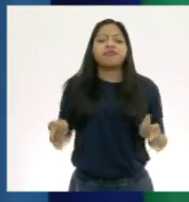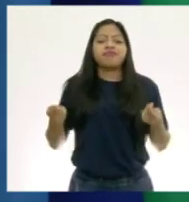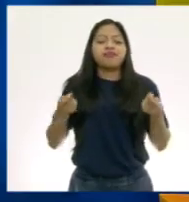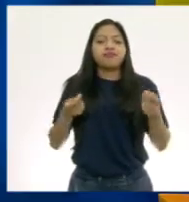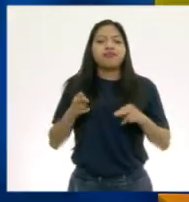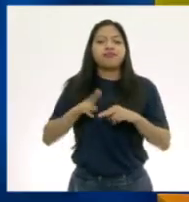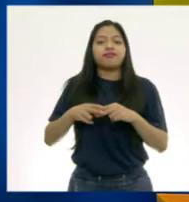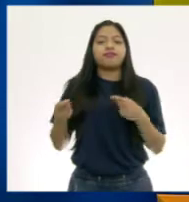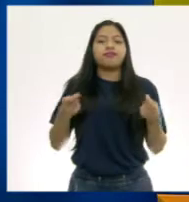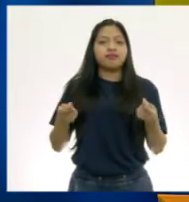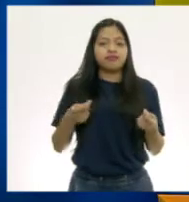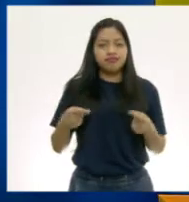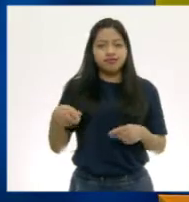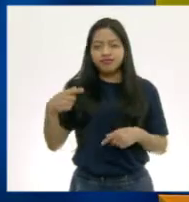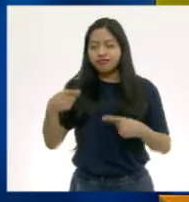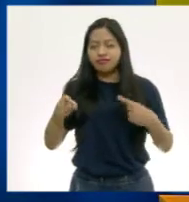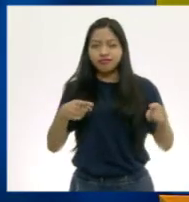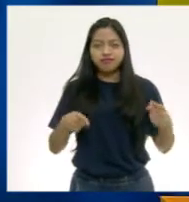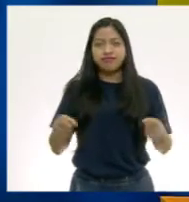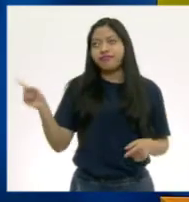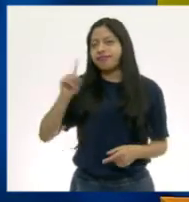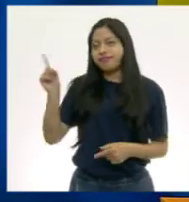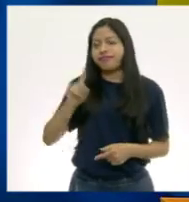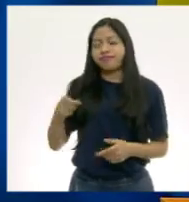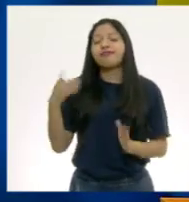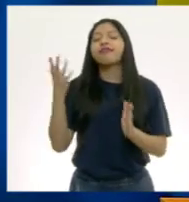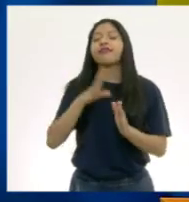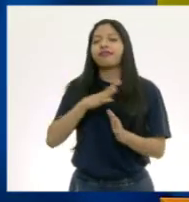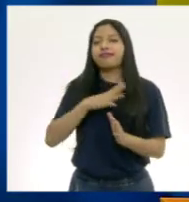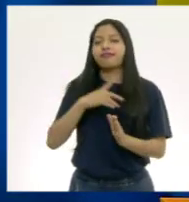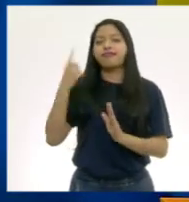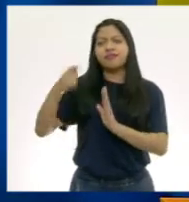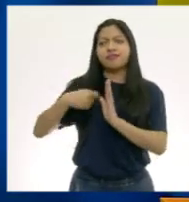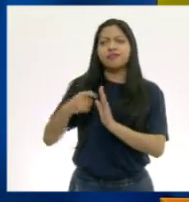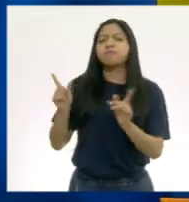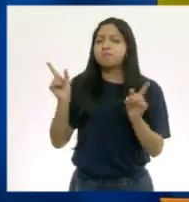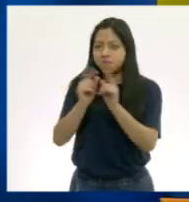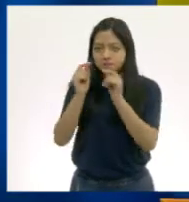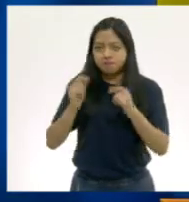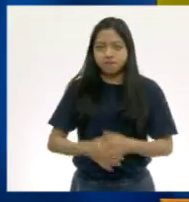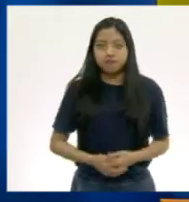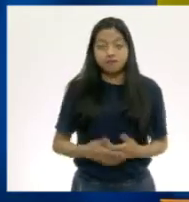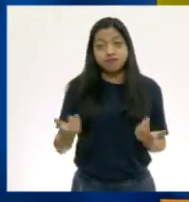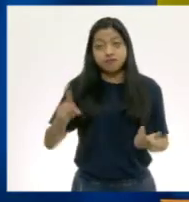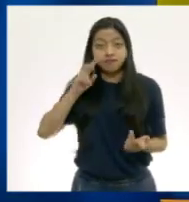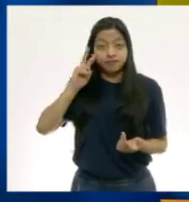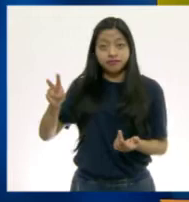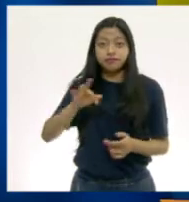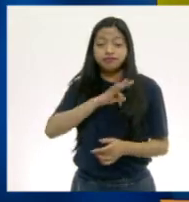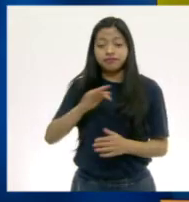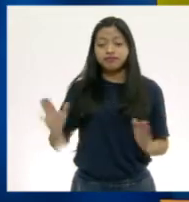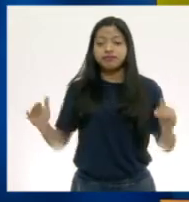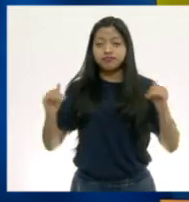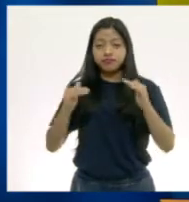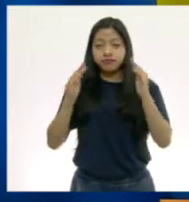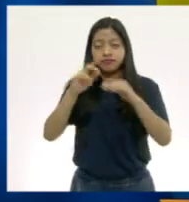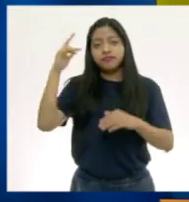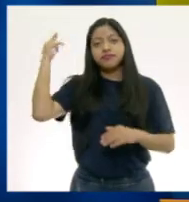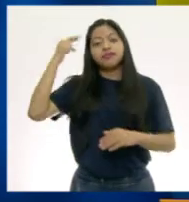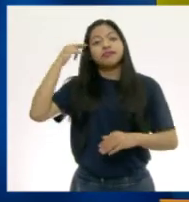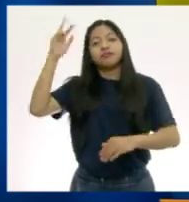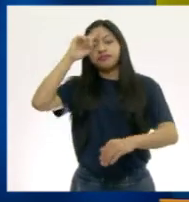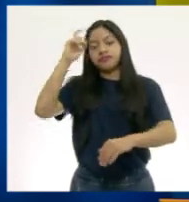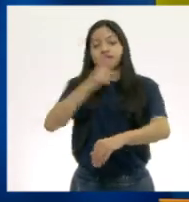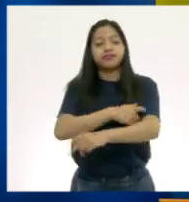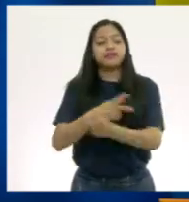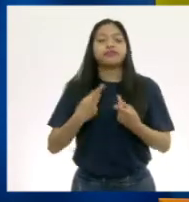No. De hecho, tenemos un video un poco breve en el que podemos ver más sobre las pirámides, los faraones y los egipcios.